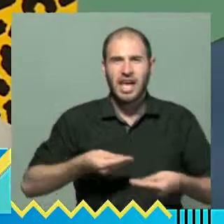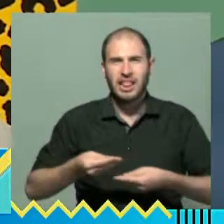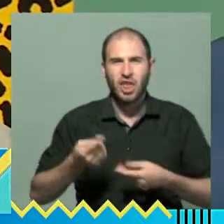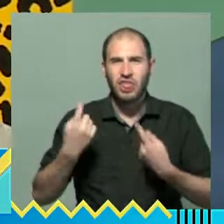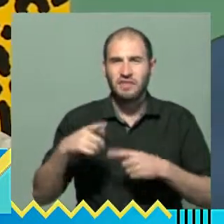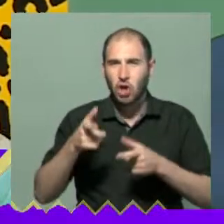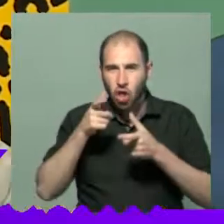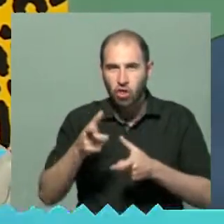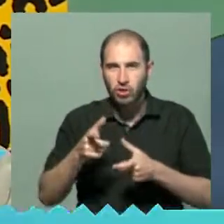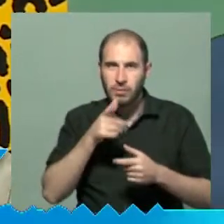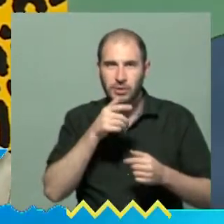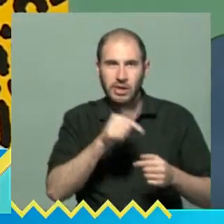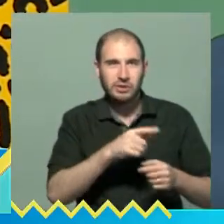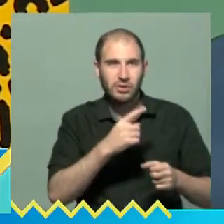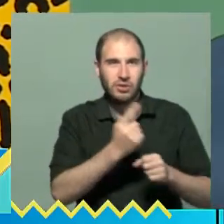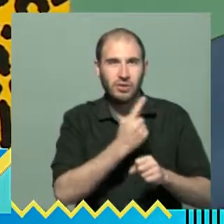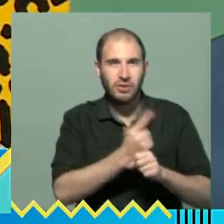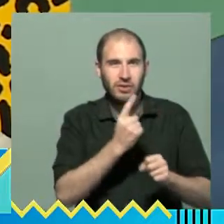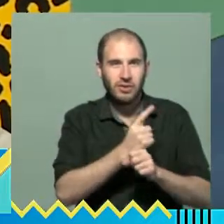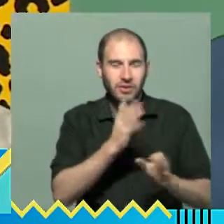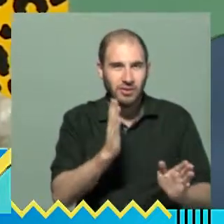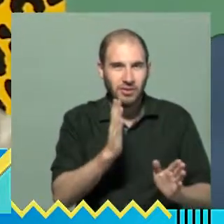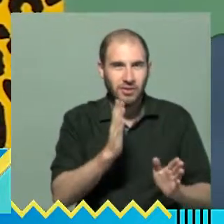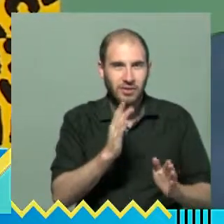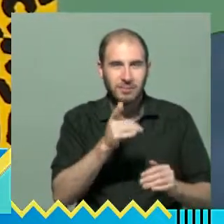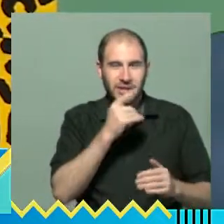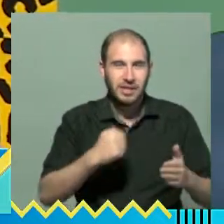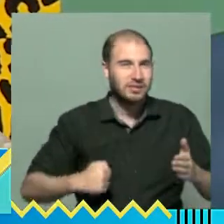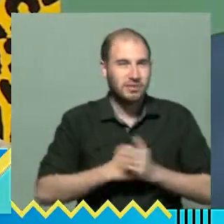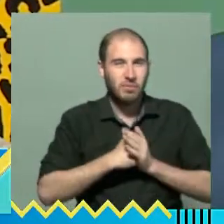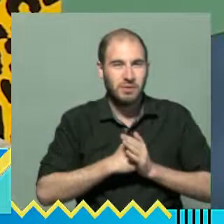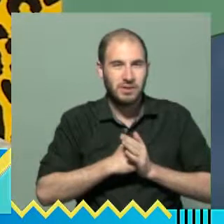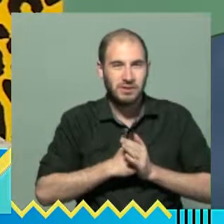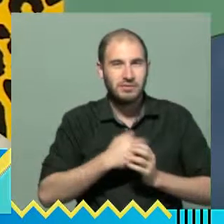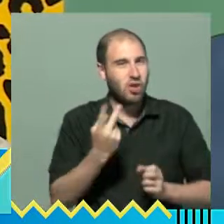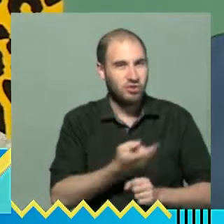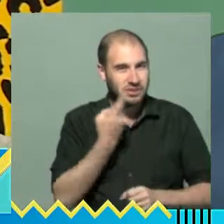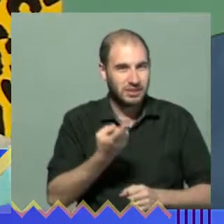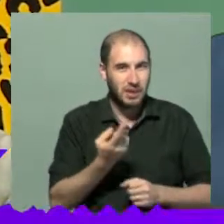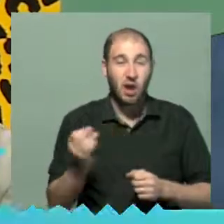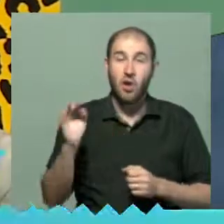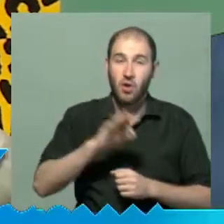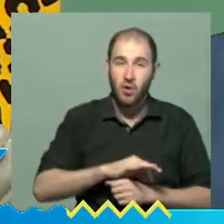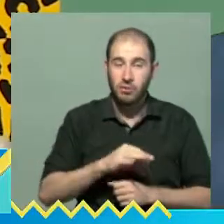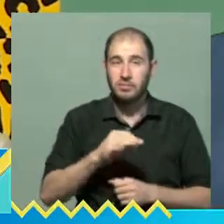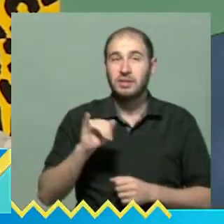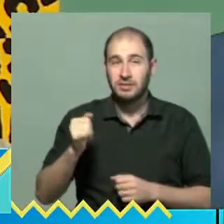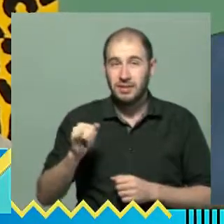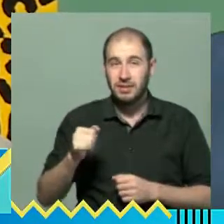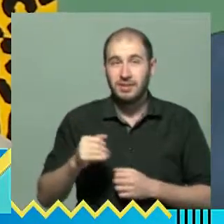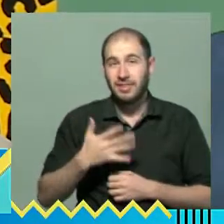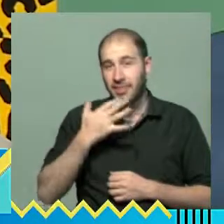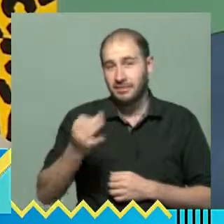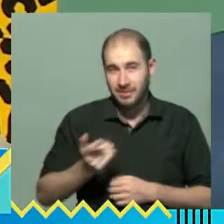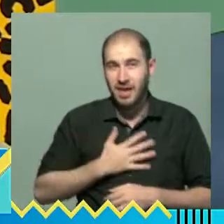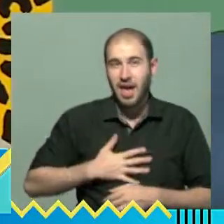de controlar es, no, esto no me puede estar pasando, y le pongo una tapa que no va a funcionar, o sí, esto